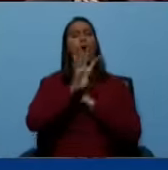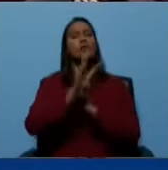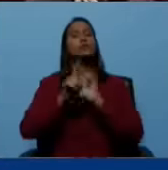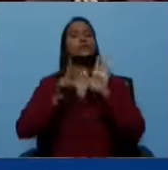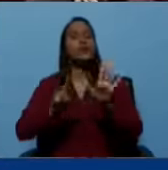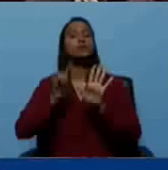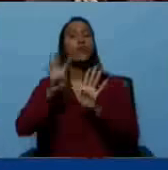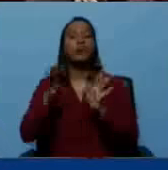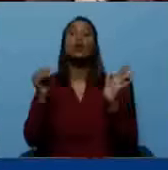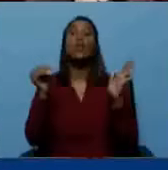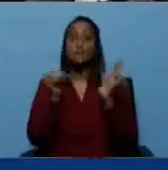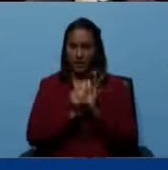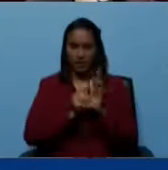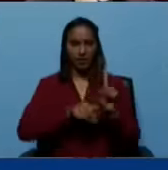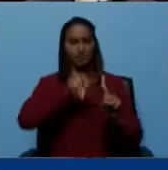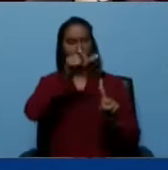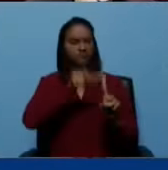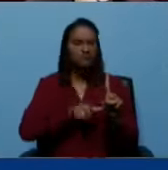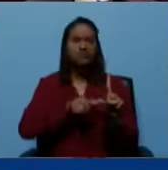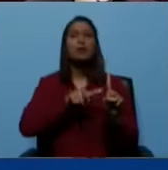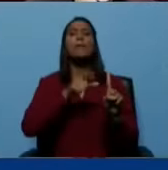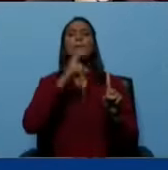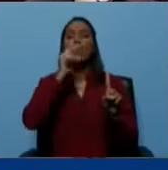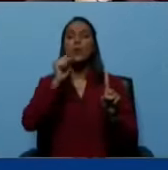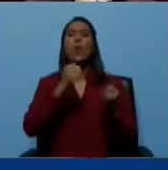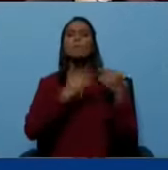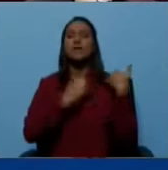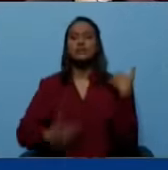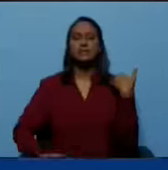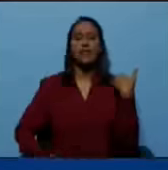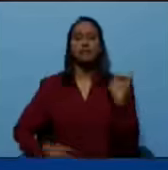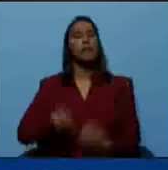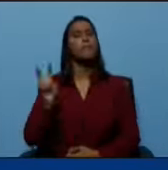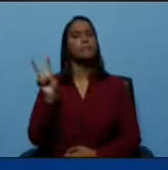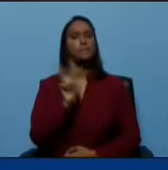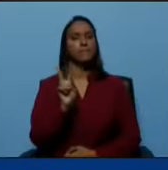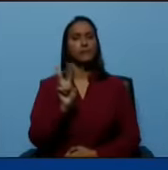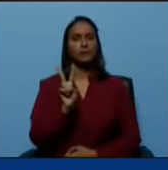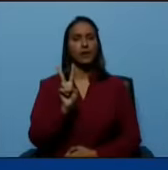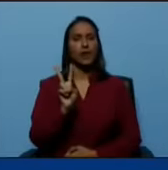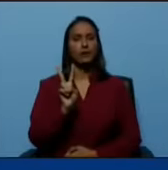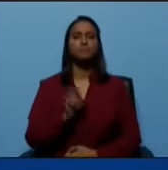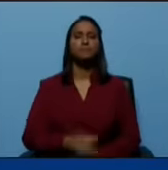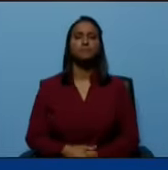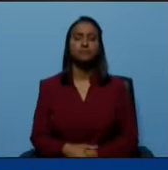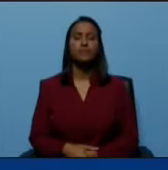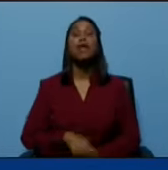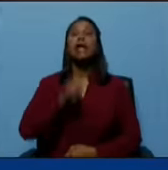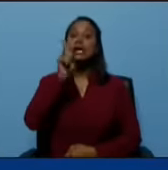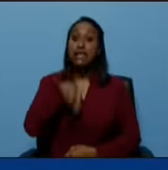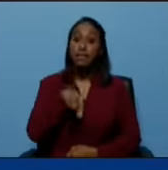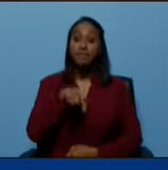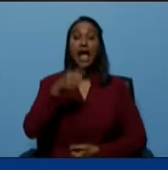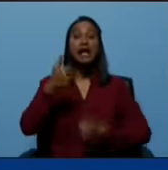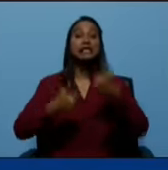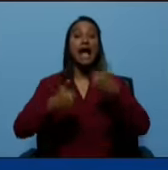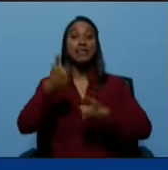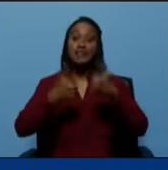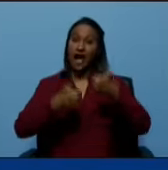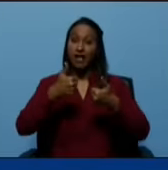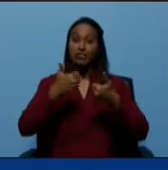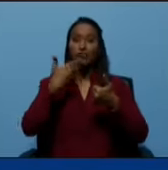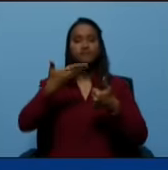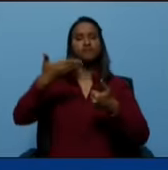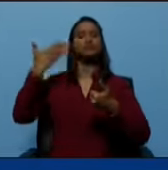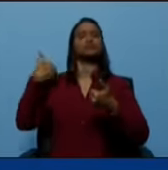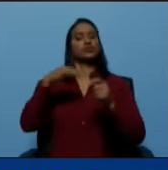5.892.464, en su condición de presidente constitucional de la República Bolivariana de Venezuela y candidato electo en las